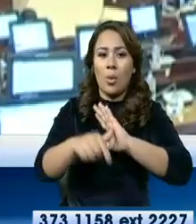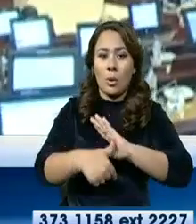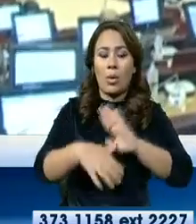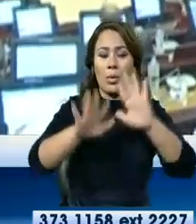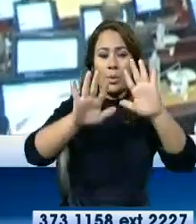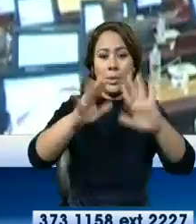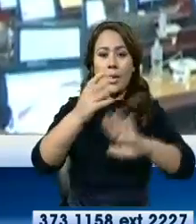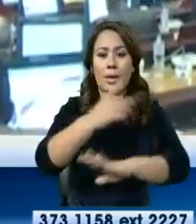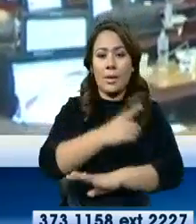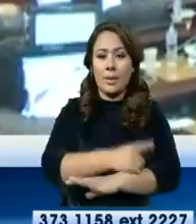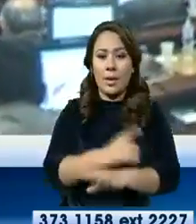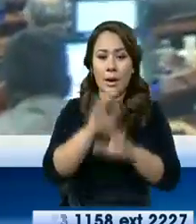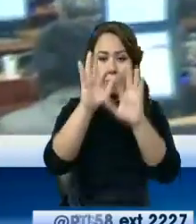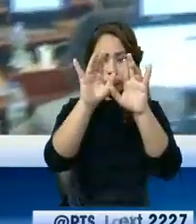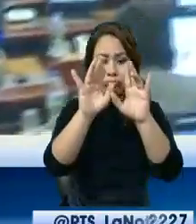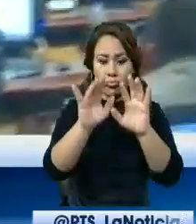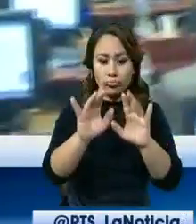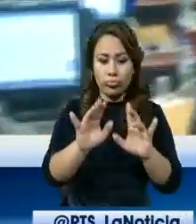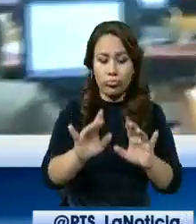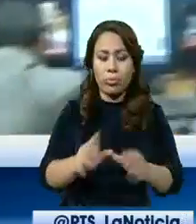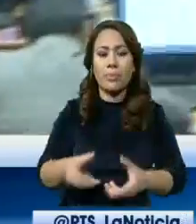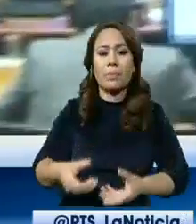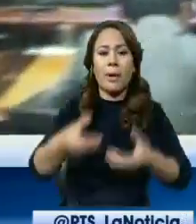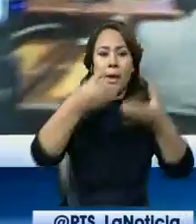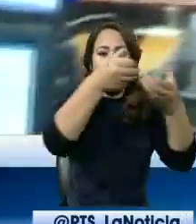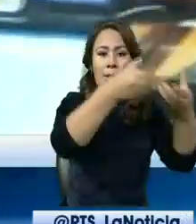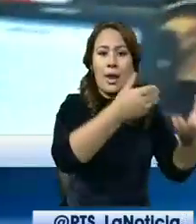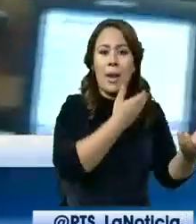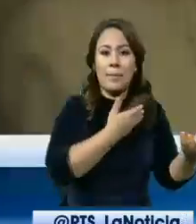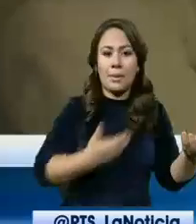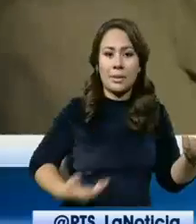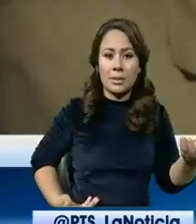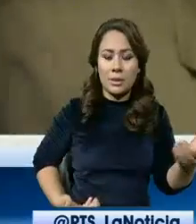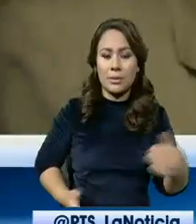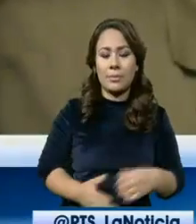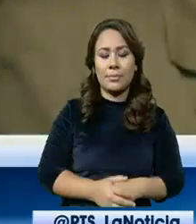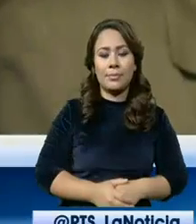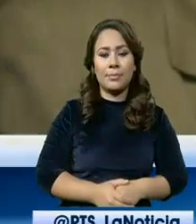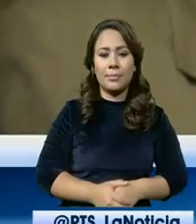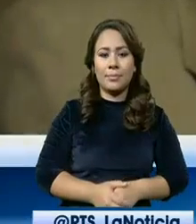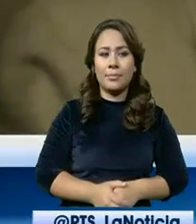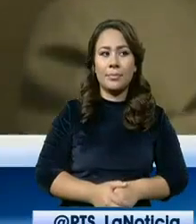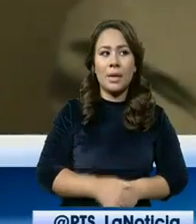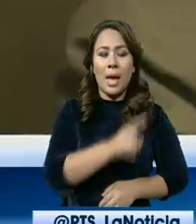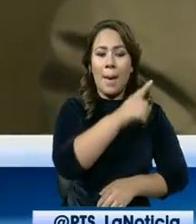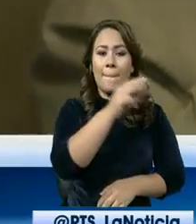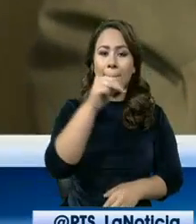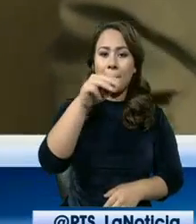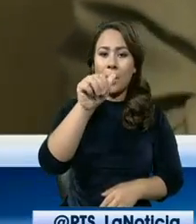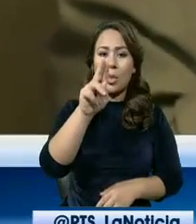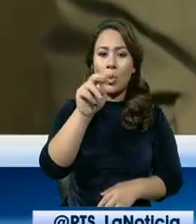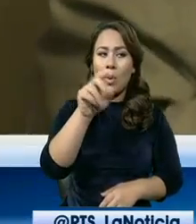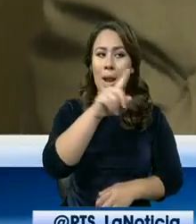deberá elaborar un informe que pasa al Pleno y concluye con la votación. El magistrado Manuel Viteri es doctor en jurisprudencia.